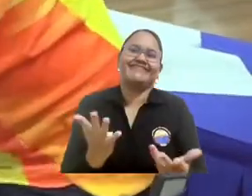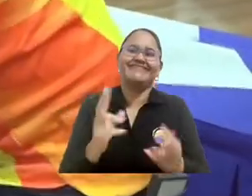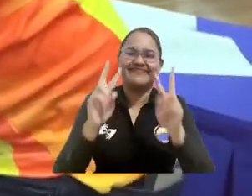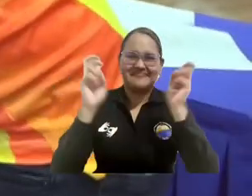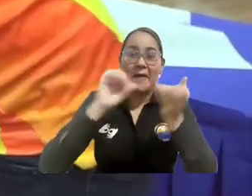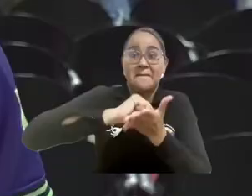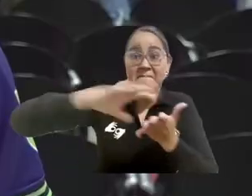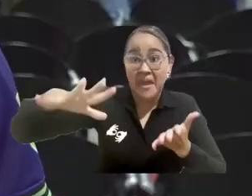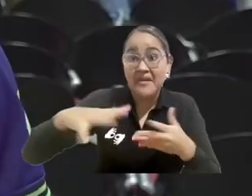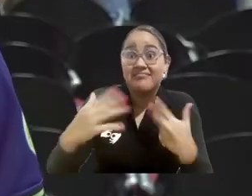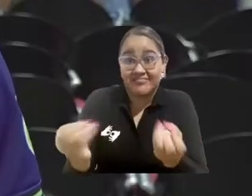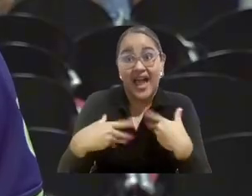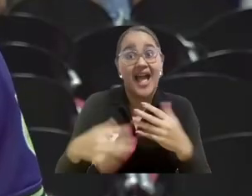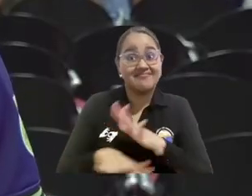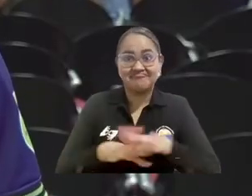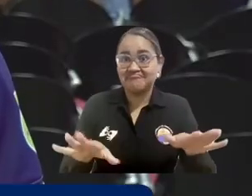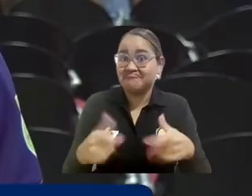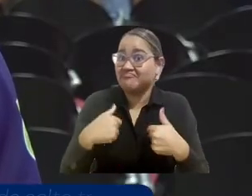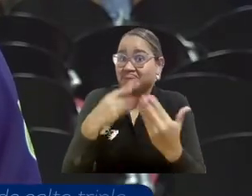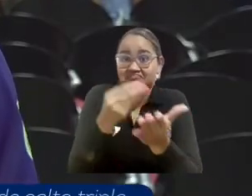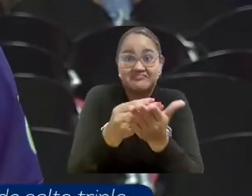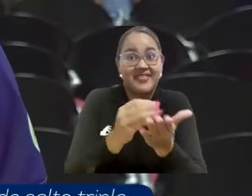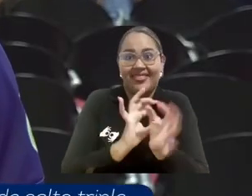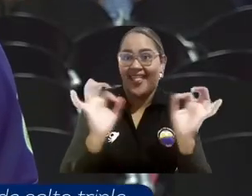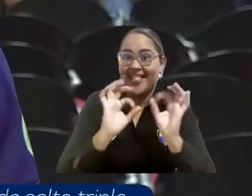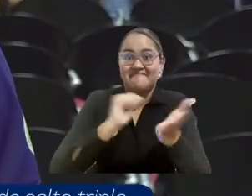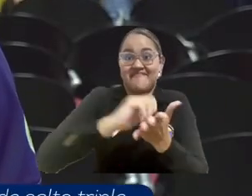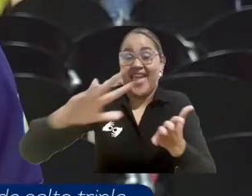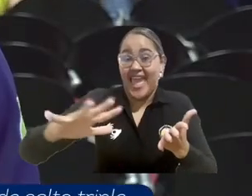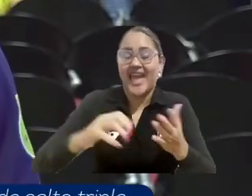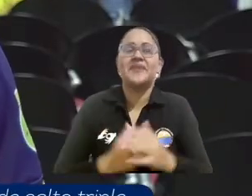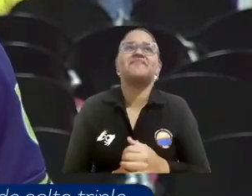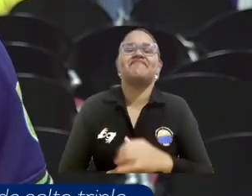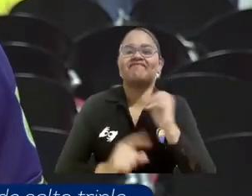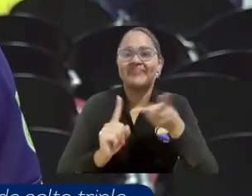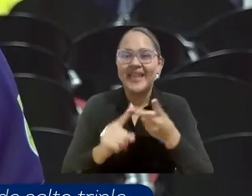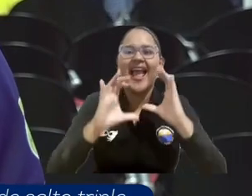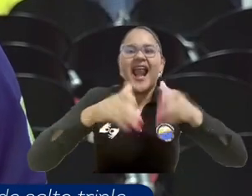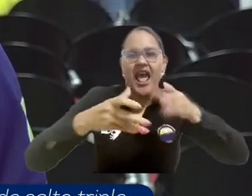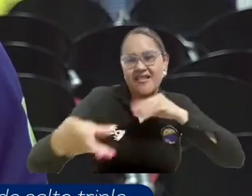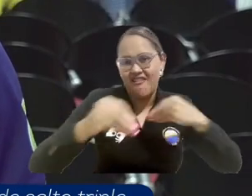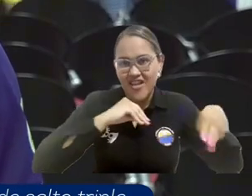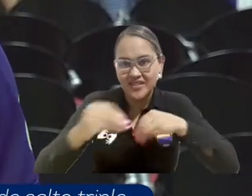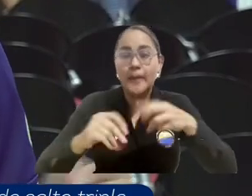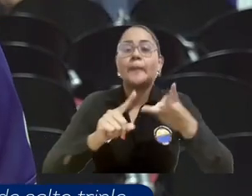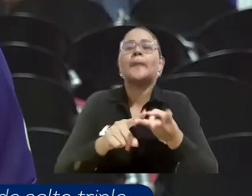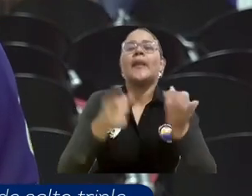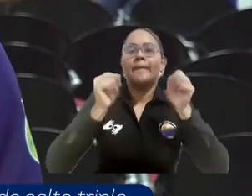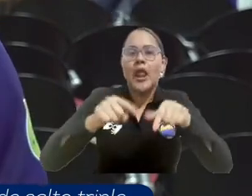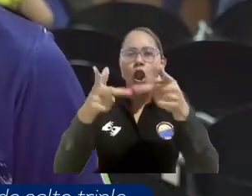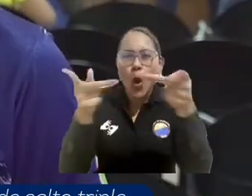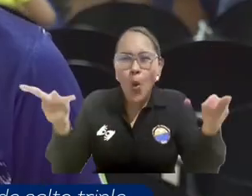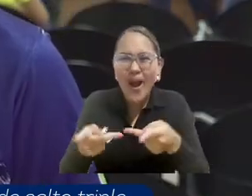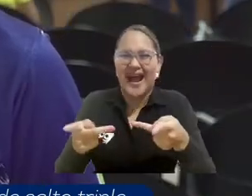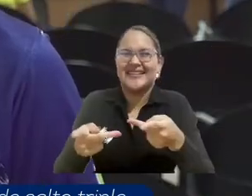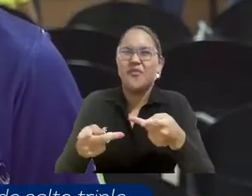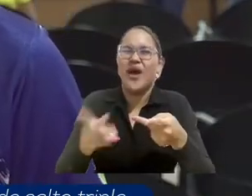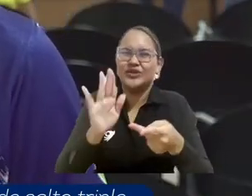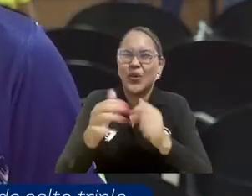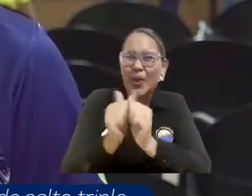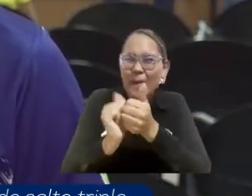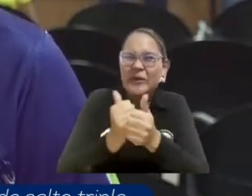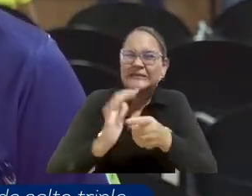muchas oportunidades. En el tema de la beca estoy completamente becada. La flexibilidad de las clases con el centro